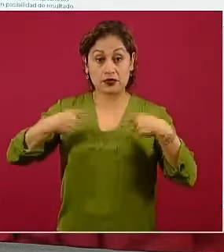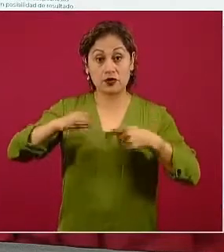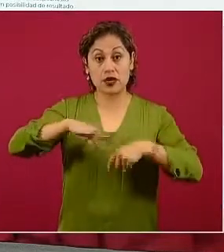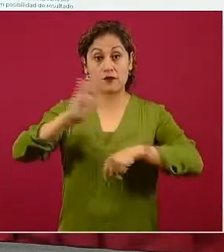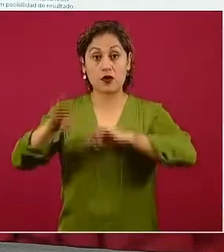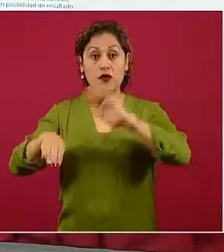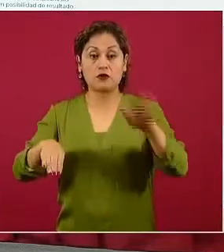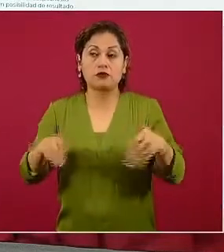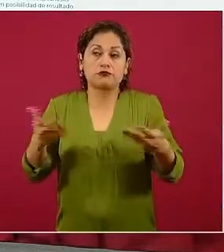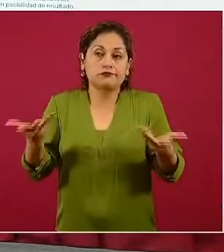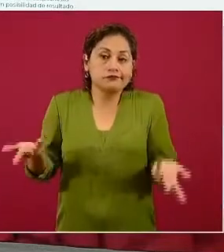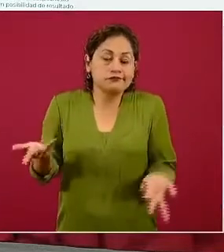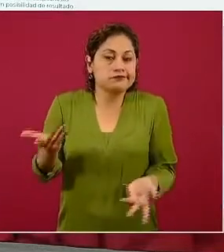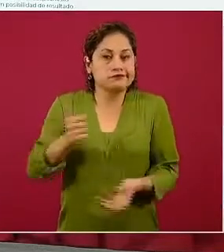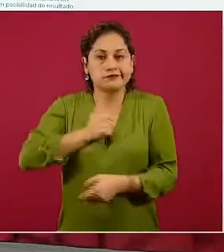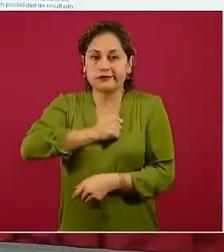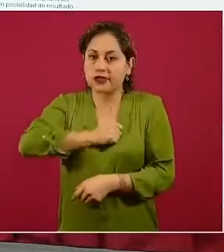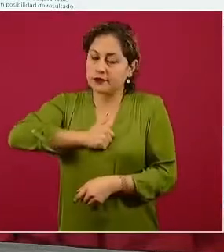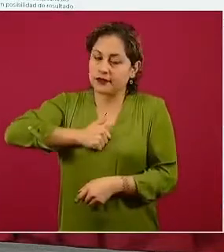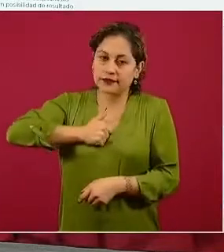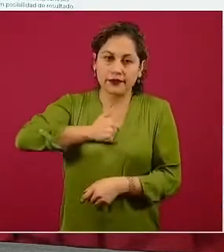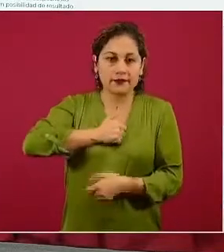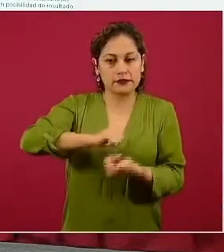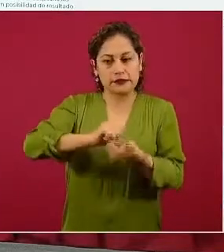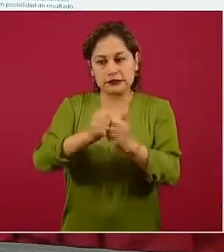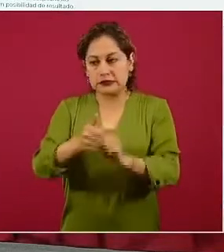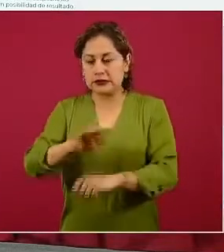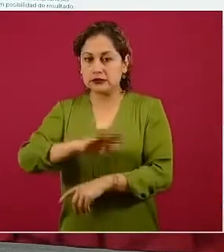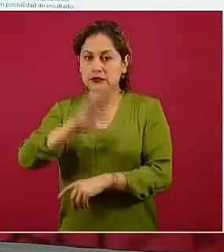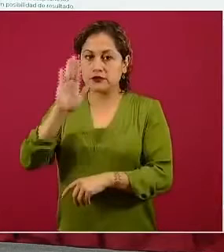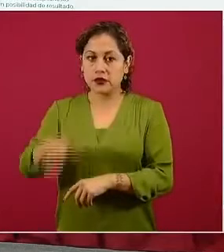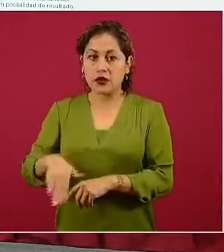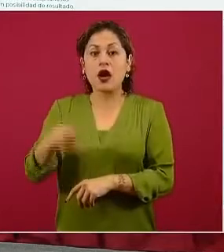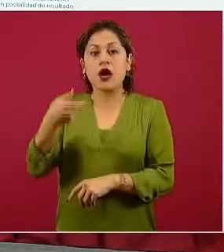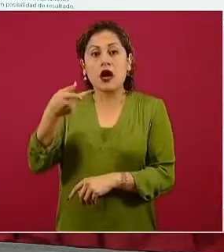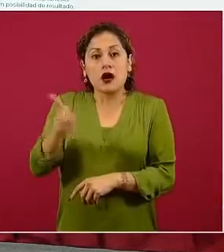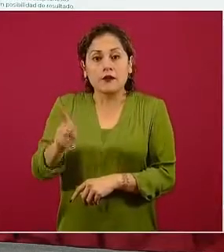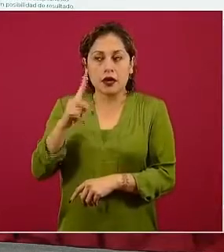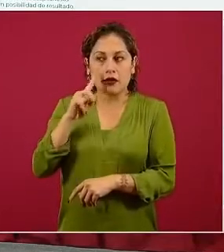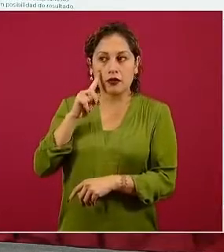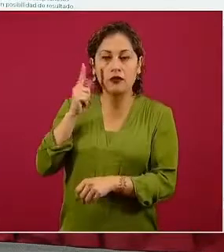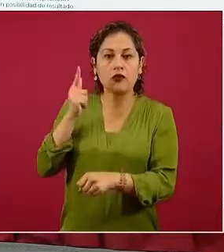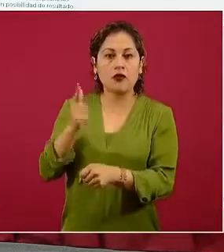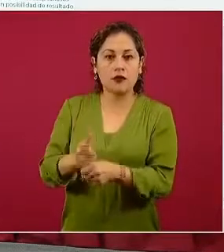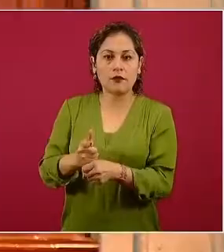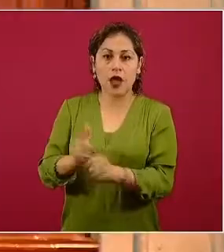ocurrieran. Felizmente no están ocurriendo a una velocidad y a una magnitud